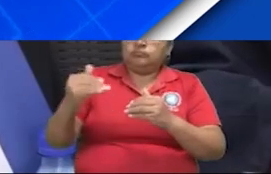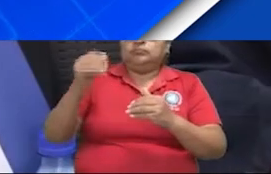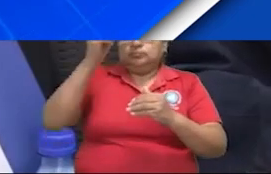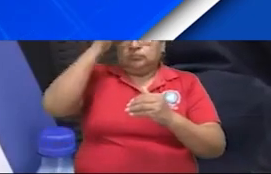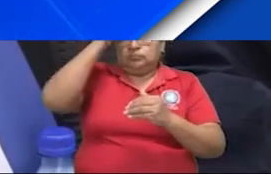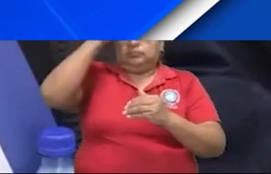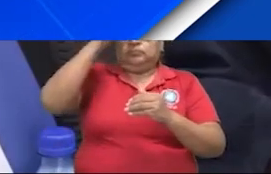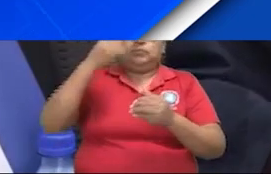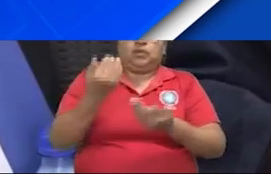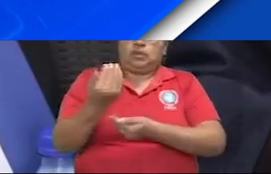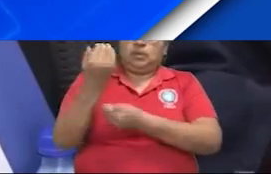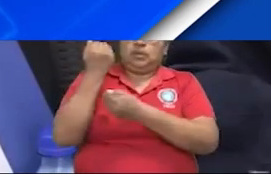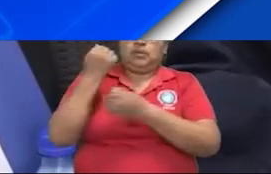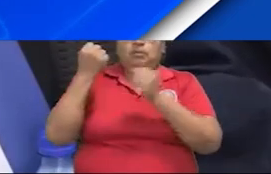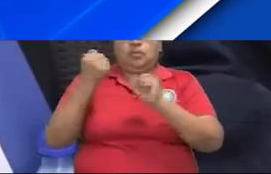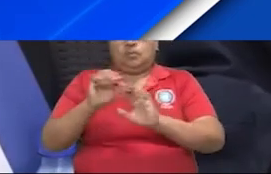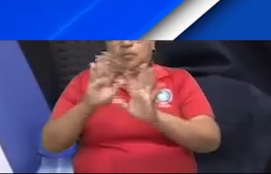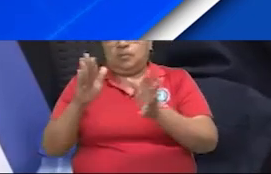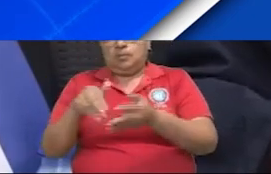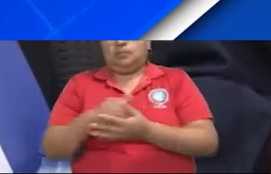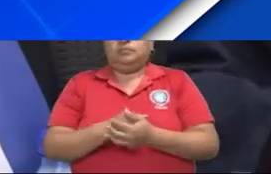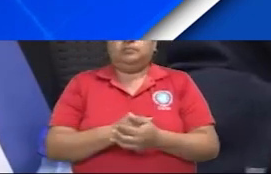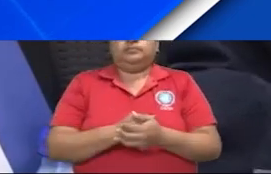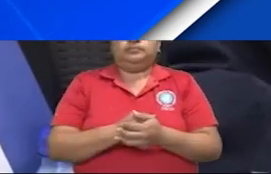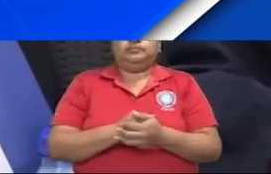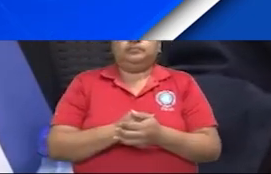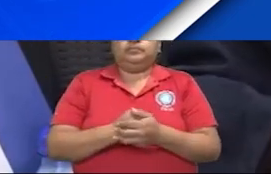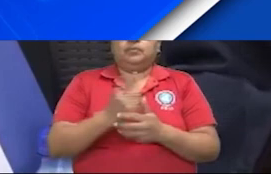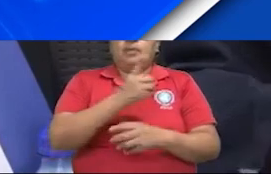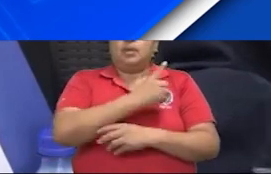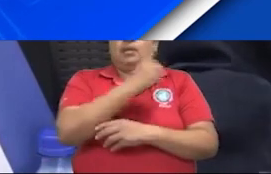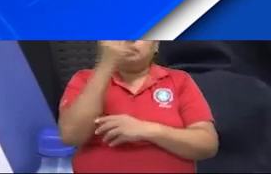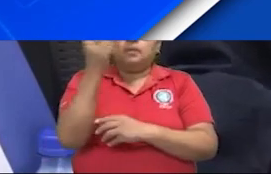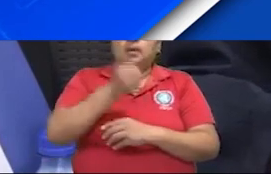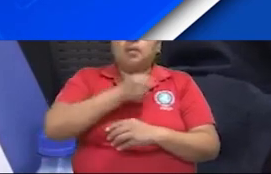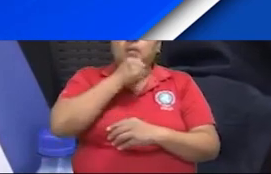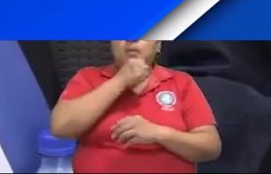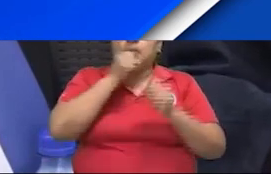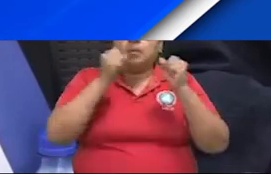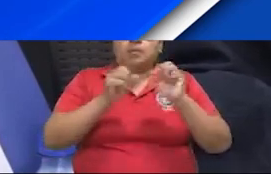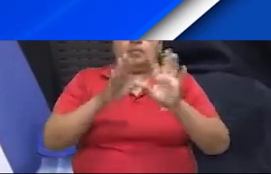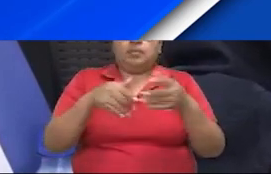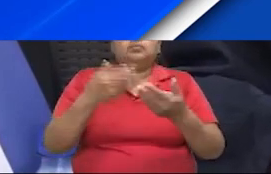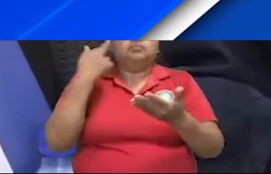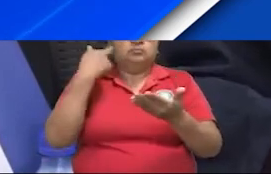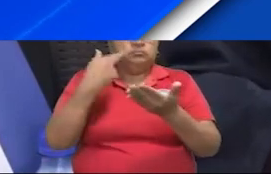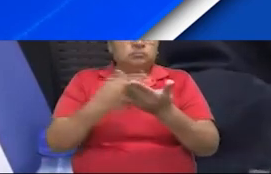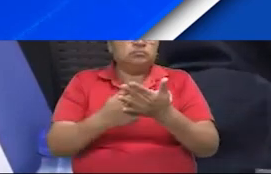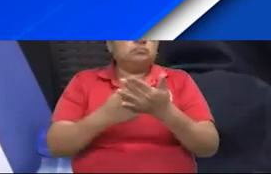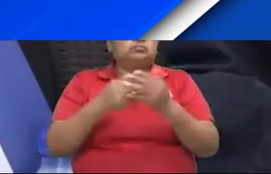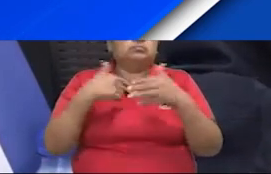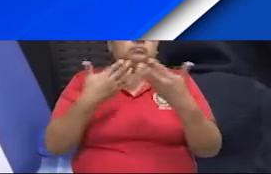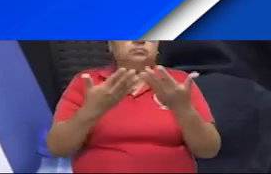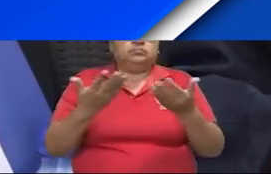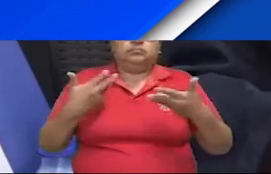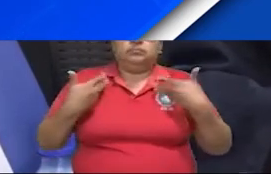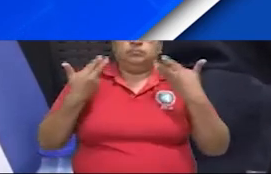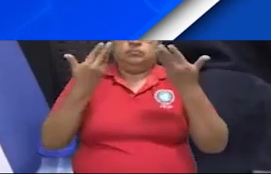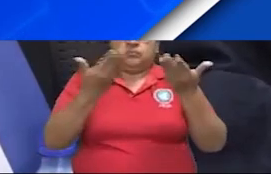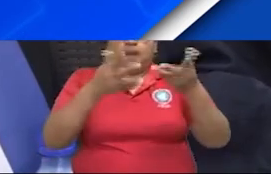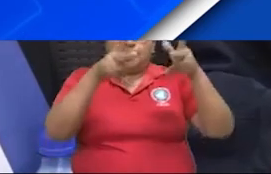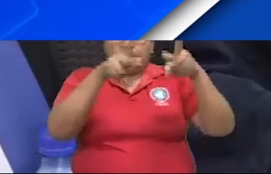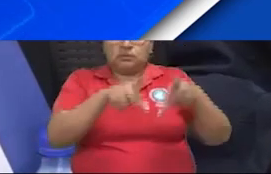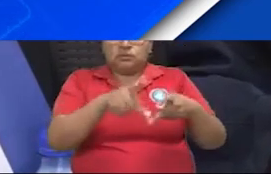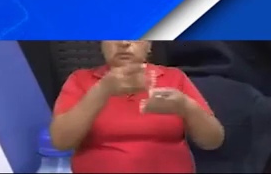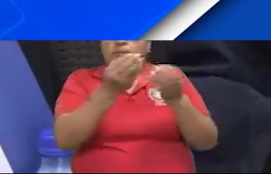sus nietas y nietos. El Día de la Abuela y el Abuelo es un día conmemorativo dedicado a estos